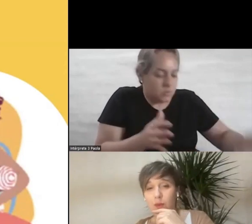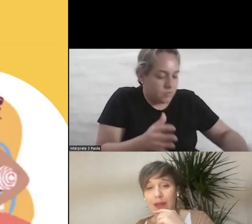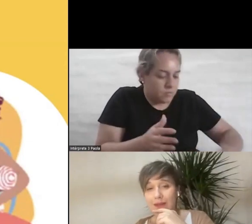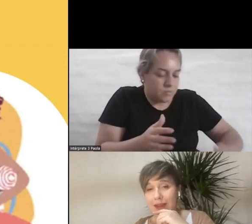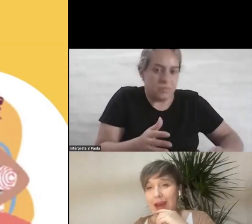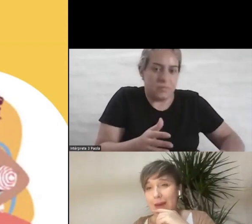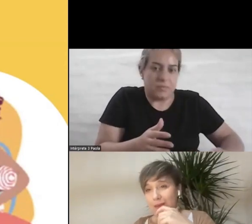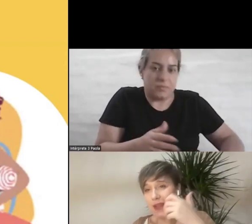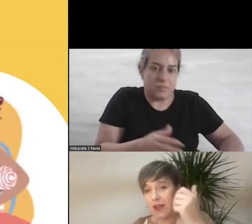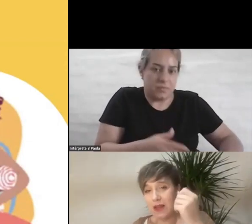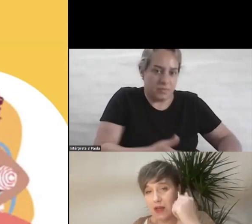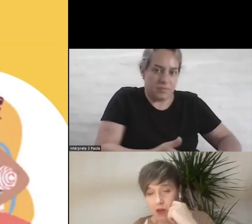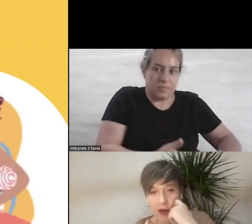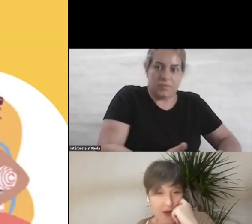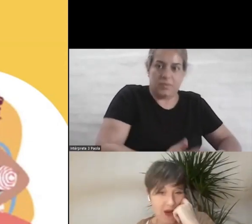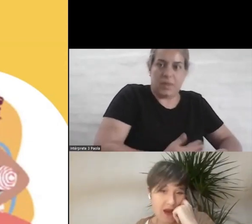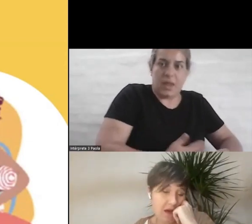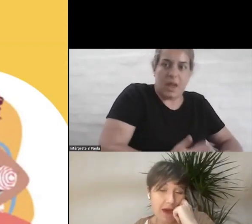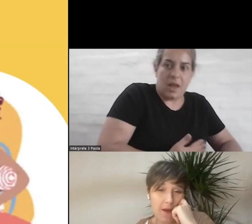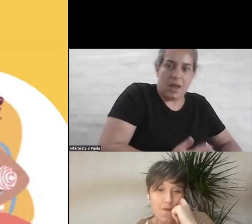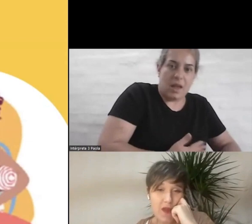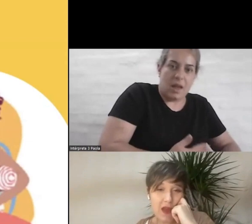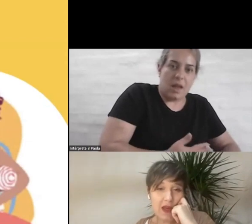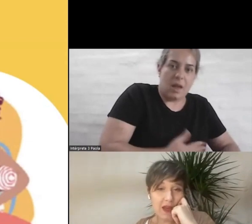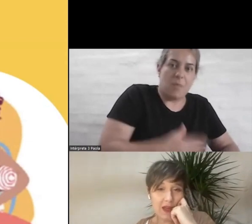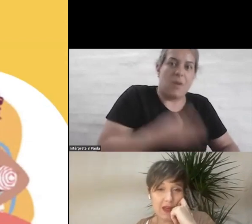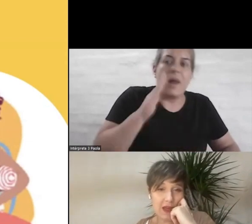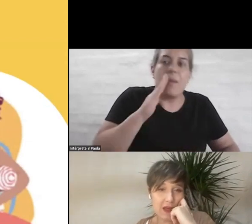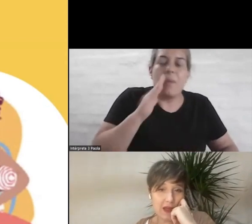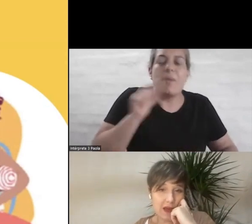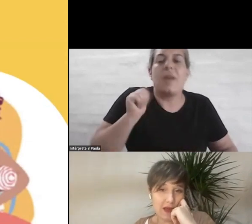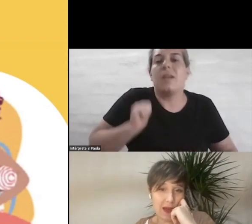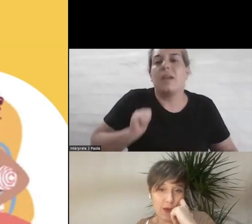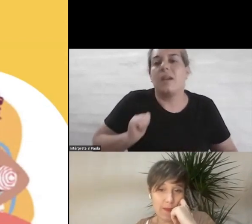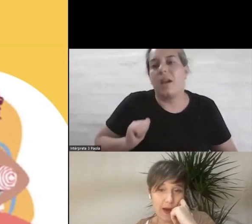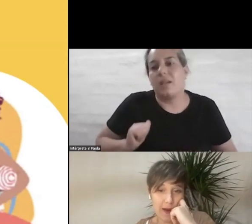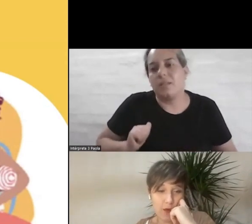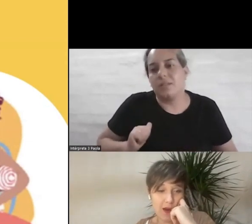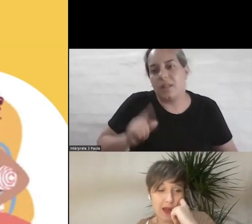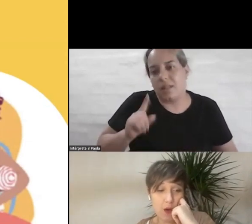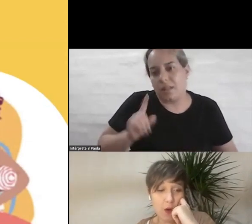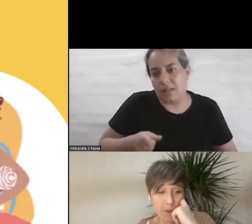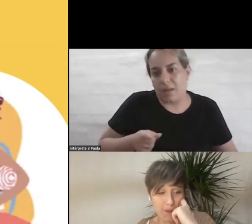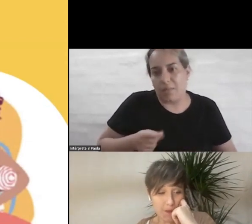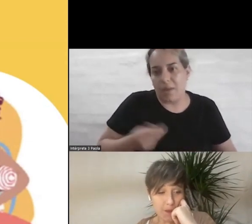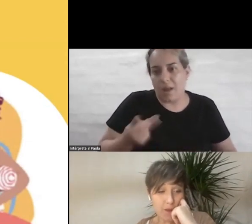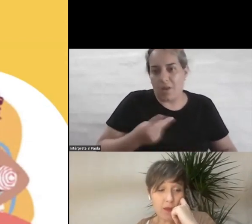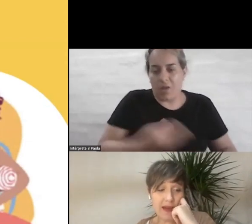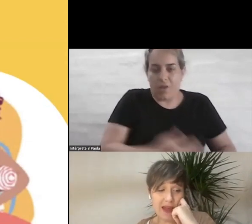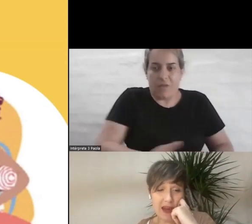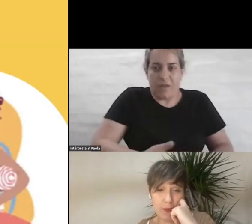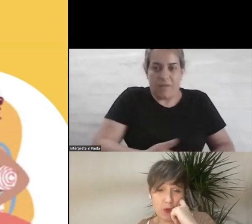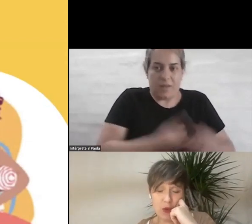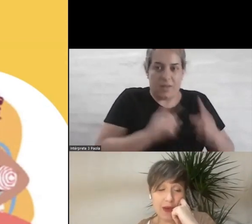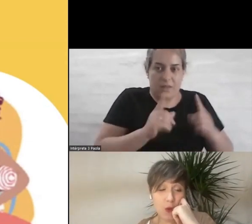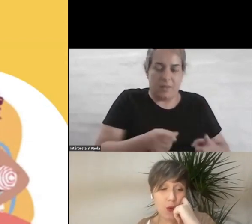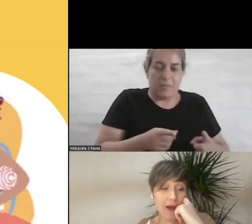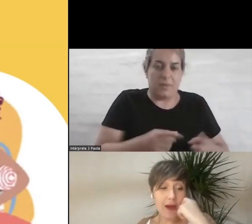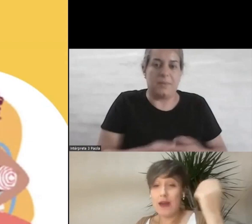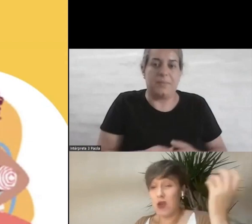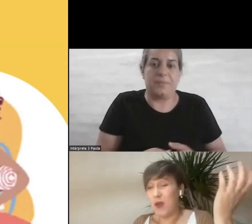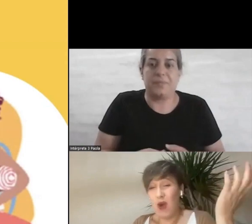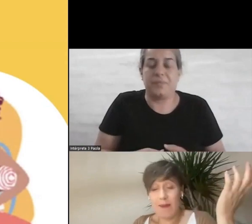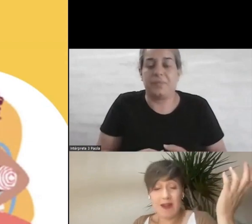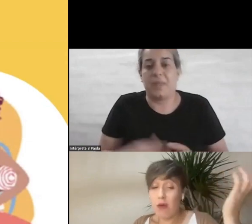postura pues, muy placentera que permite el descanso de la madre y del bebé y que está muy bien para ambos. Y luego está la postura de